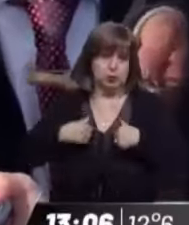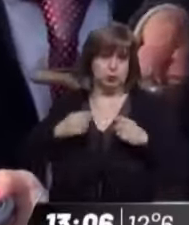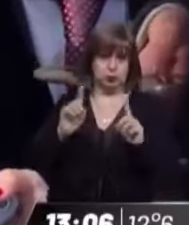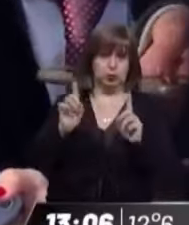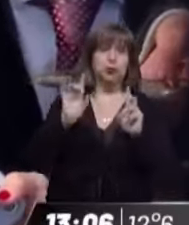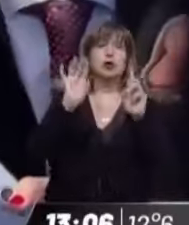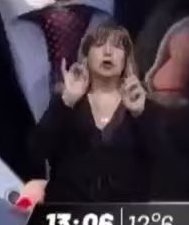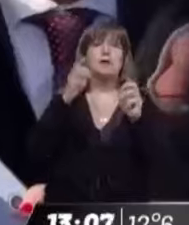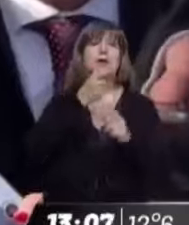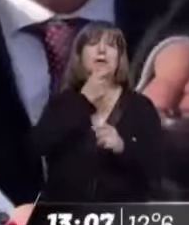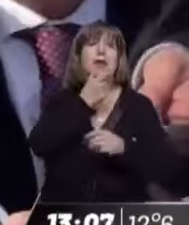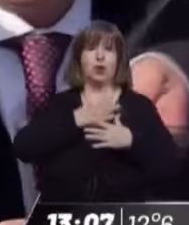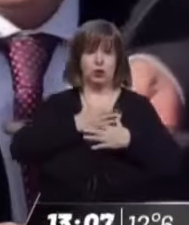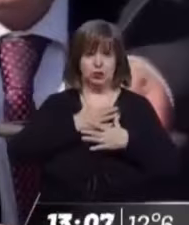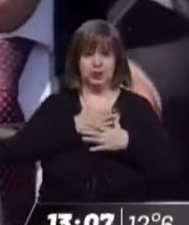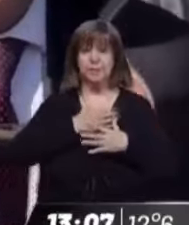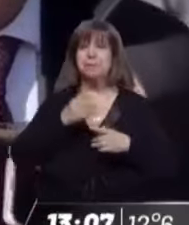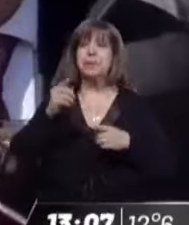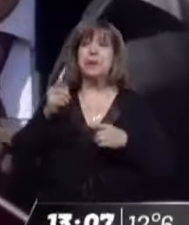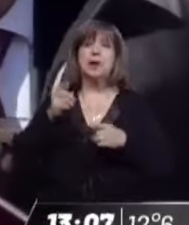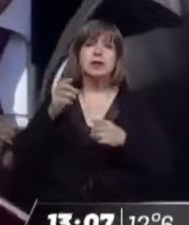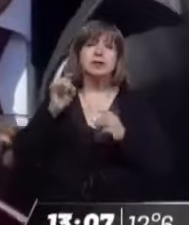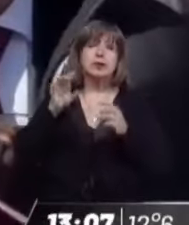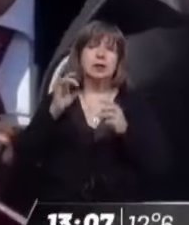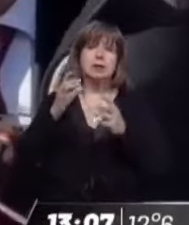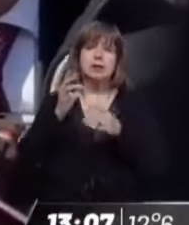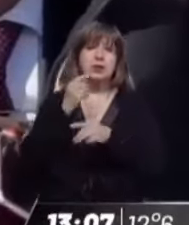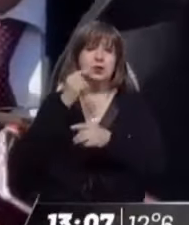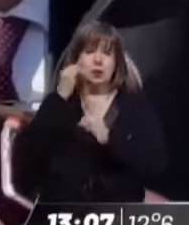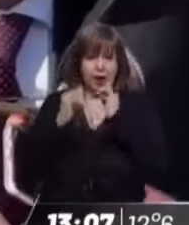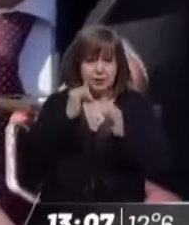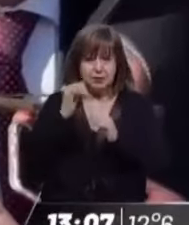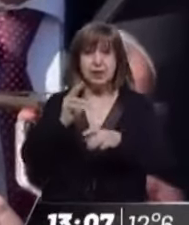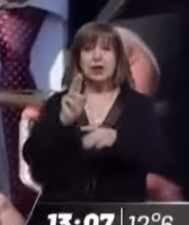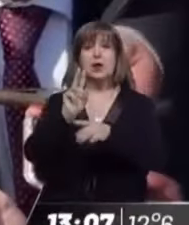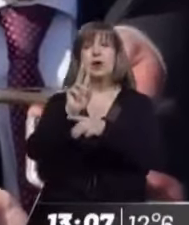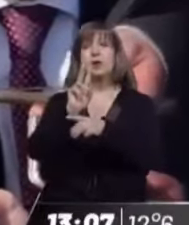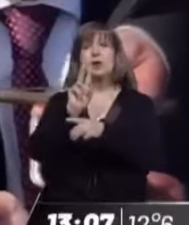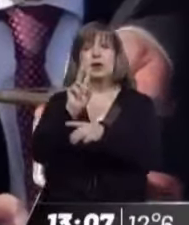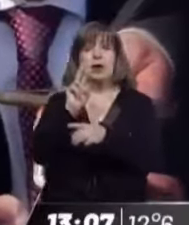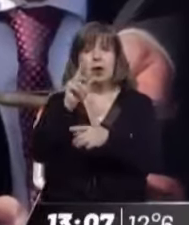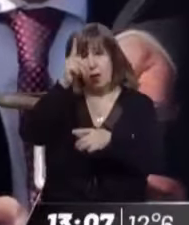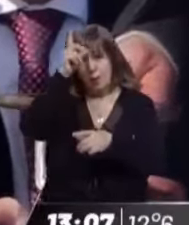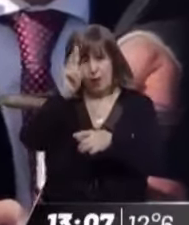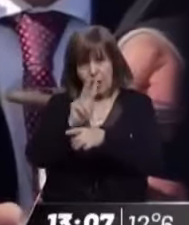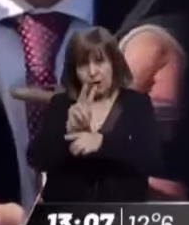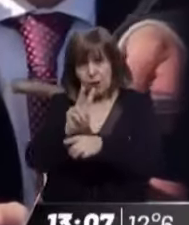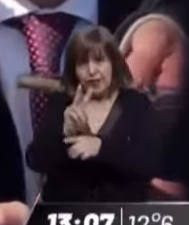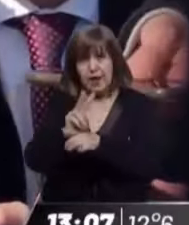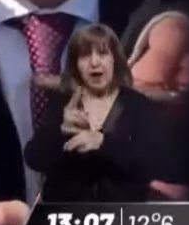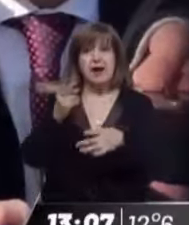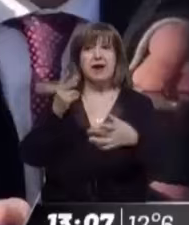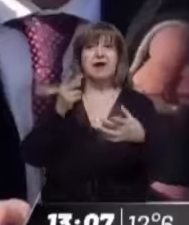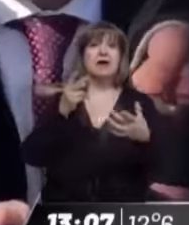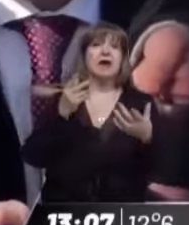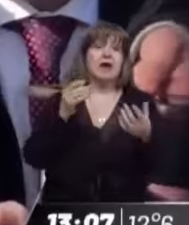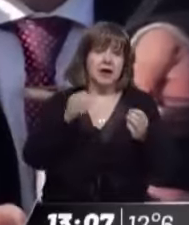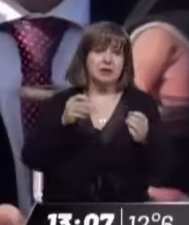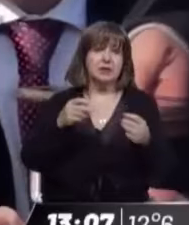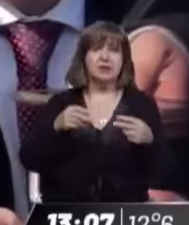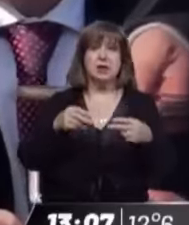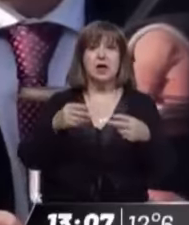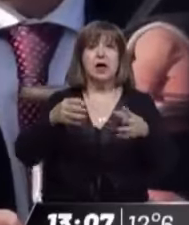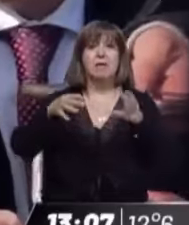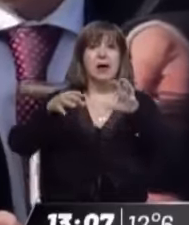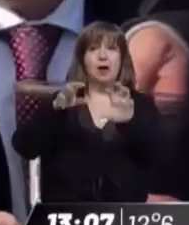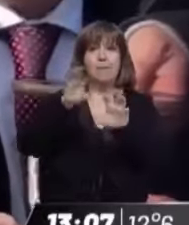no es exclusiva de la provincia, también los pasos en frontera, que es competencia nacional, son dificultad